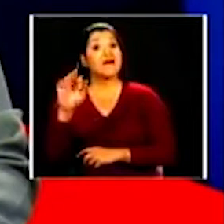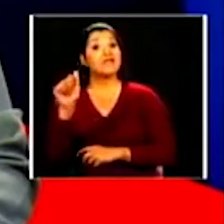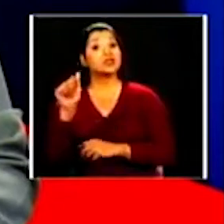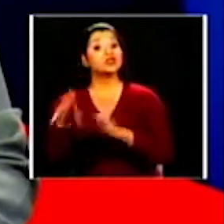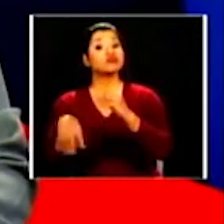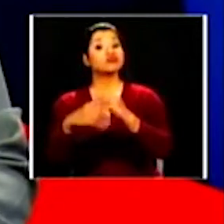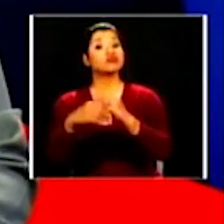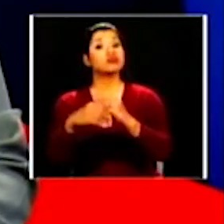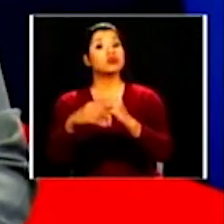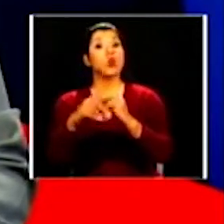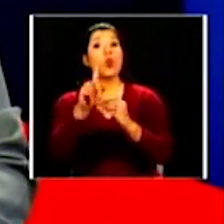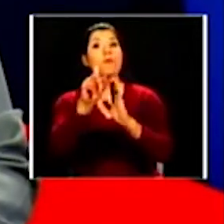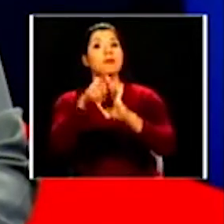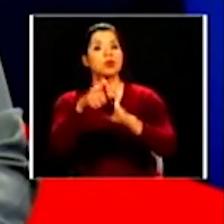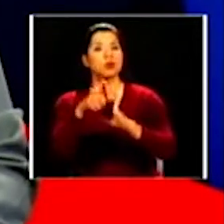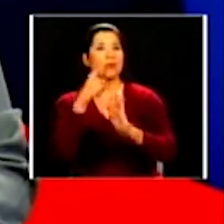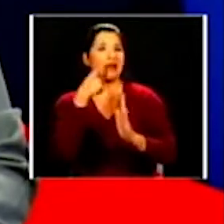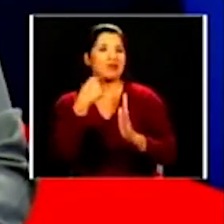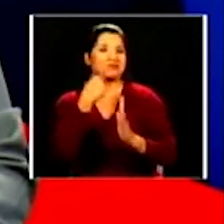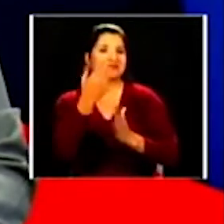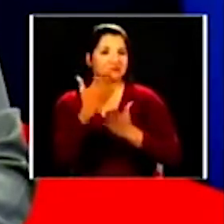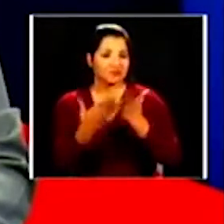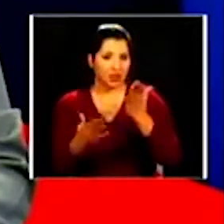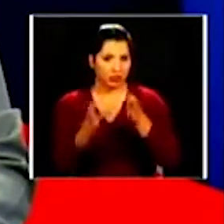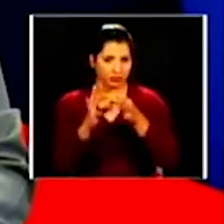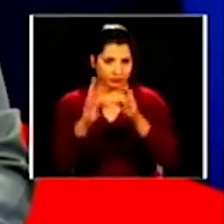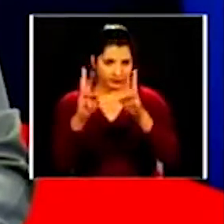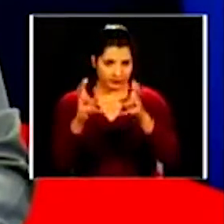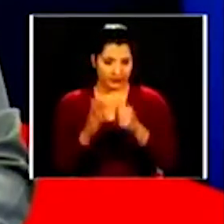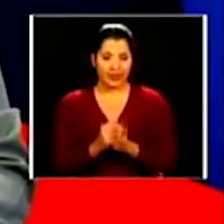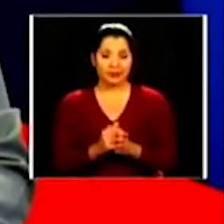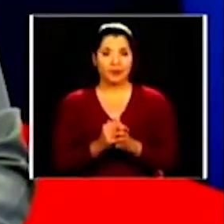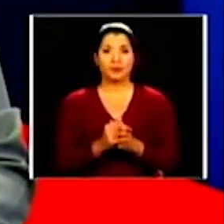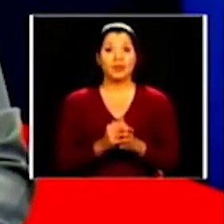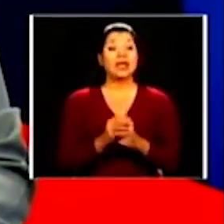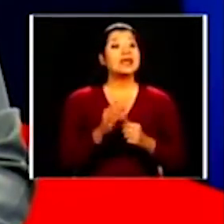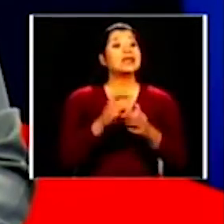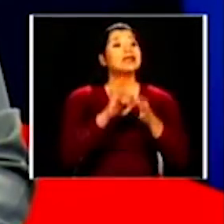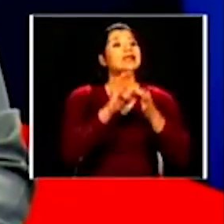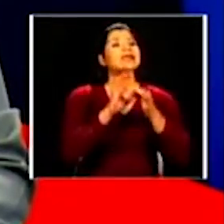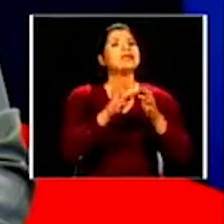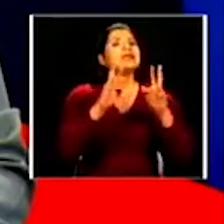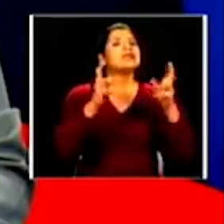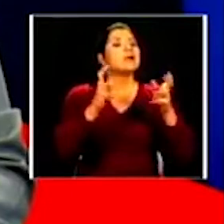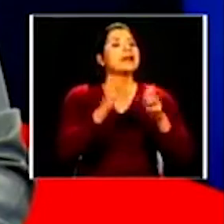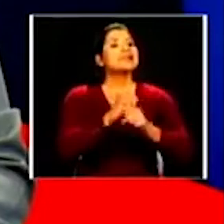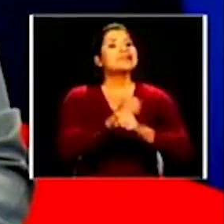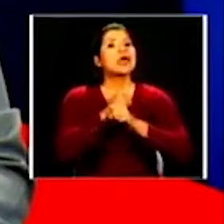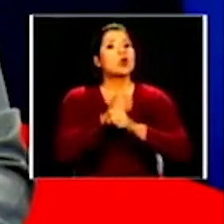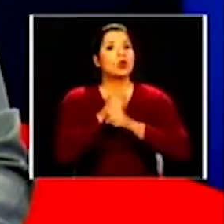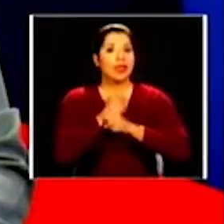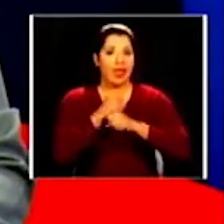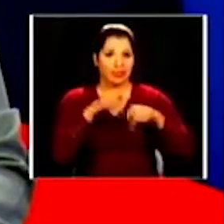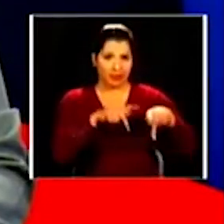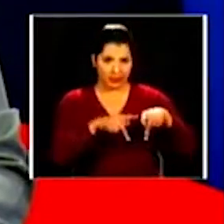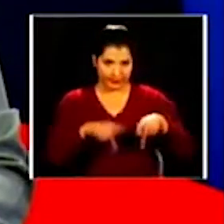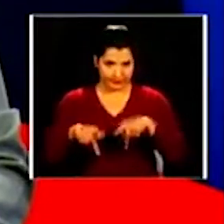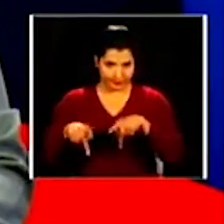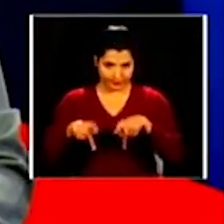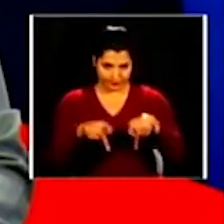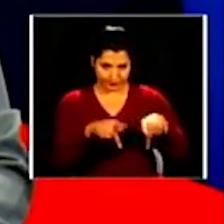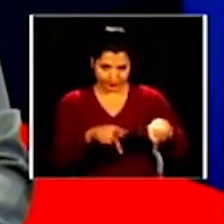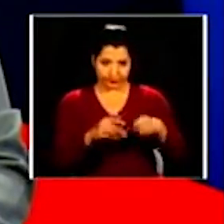replicar. El tema corresponde a la seguridad ciudadana. En el debate pasado también del Tribunal Supremo